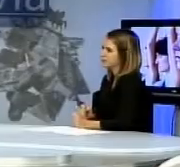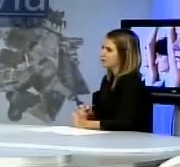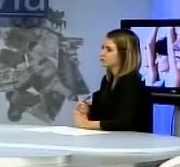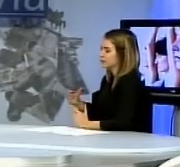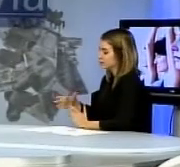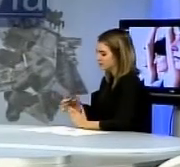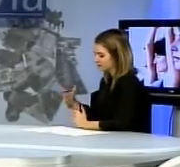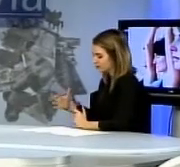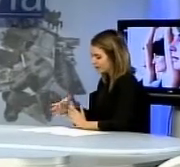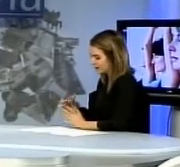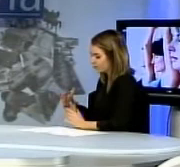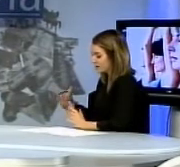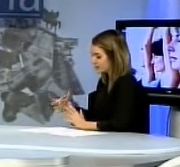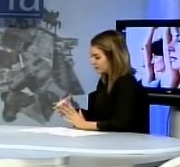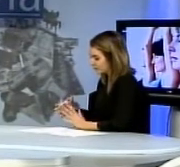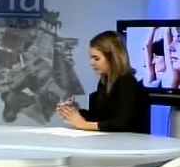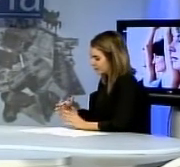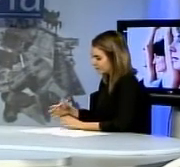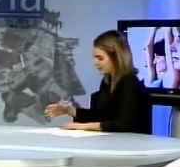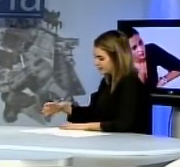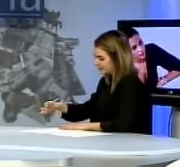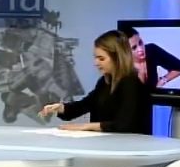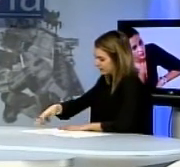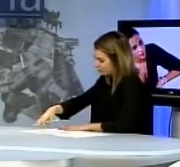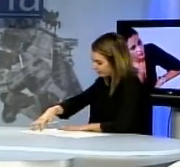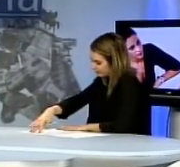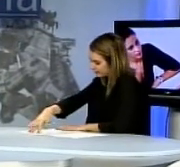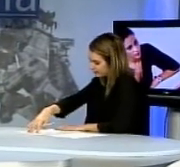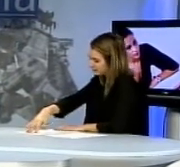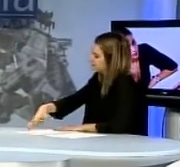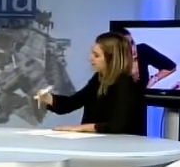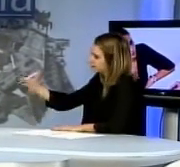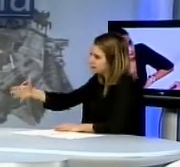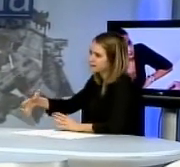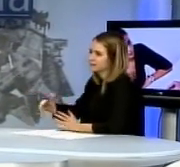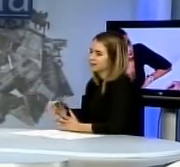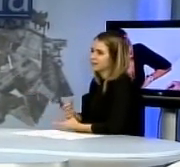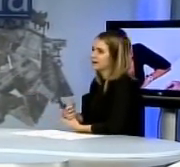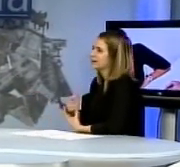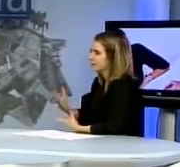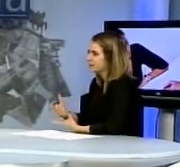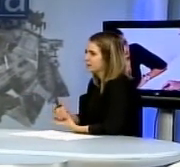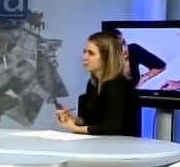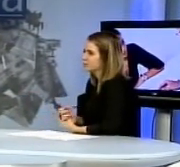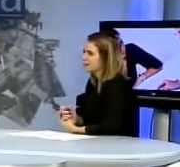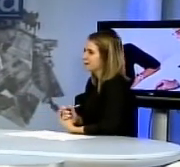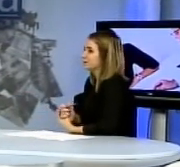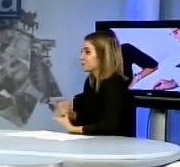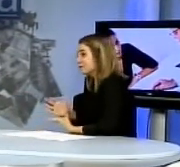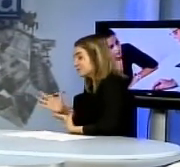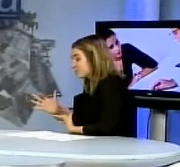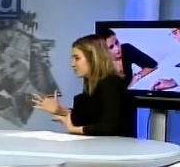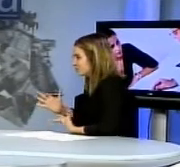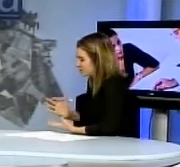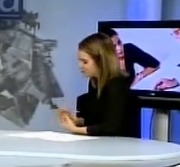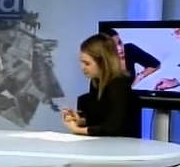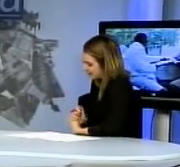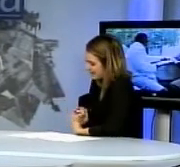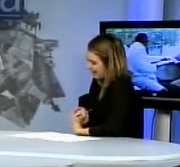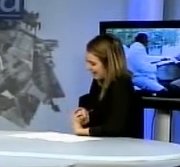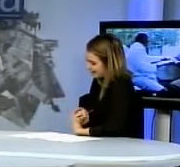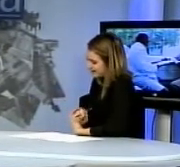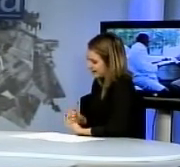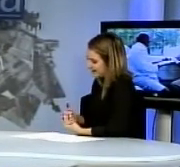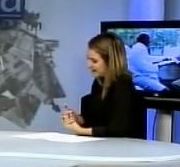son consejos dentro de una alimentación saludable, uh-huh. esa dieta, ese hacer ejercicio, ¿no? Tomar el sol, esos pocos